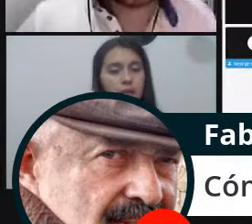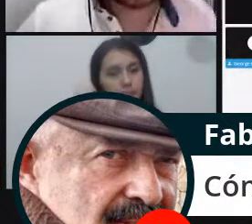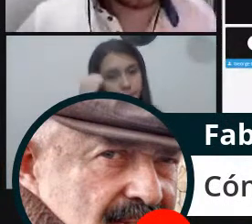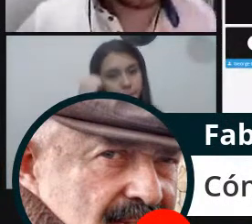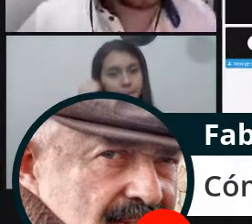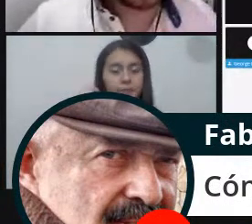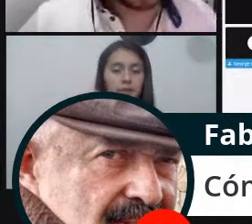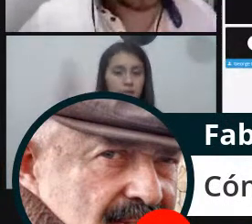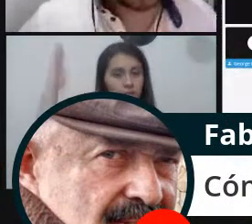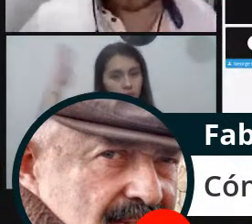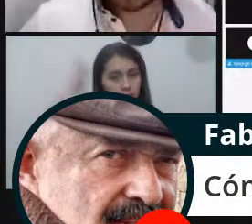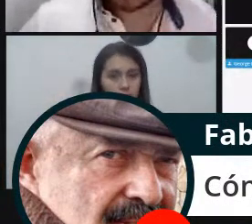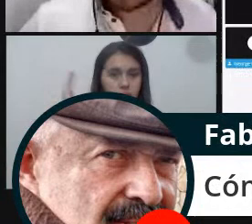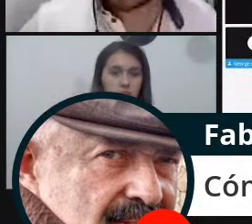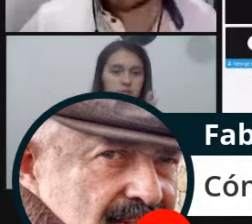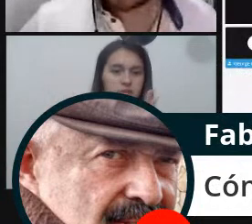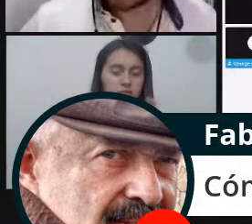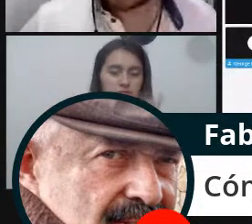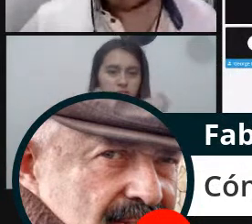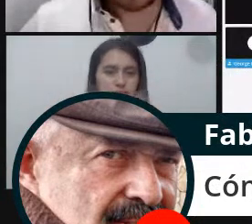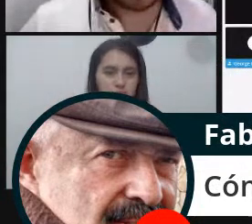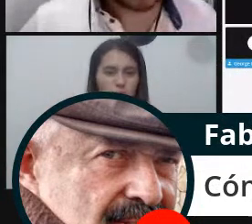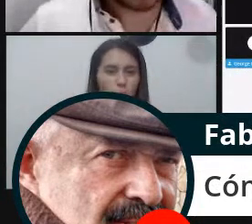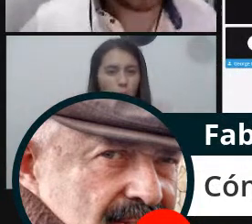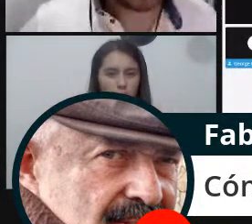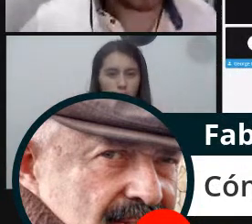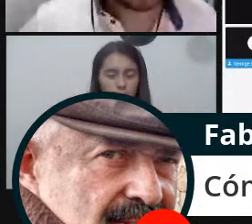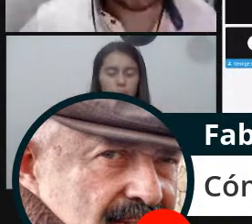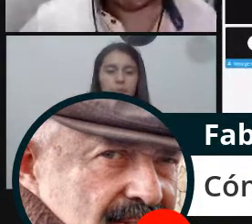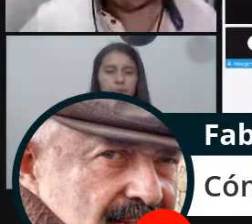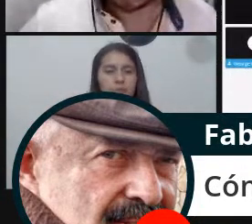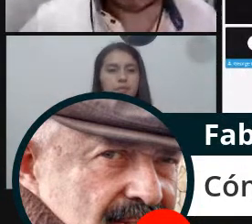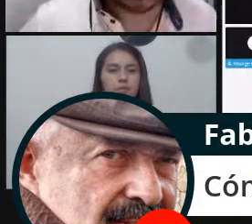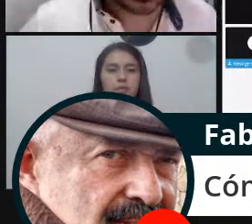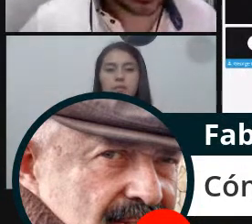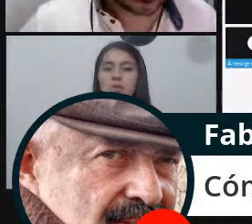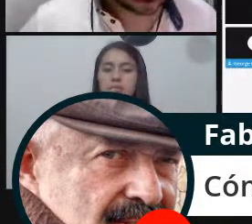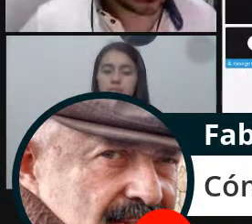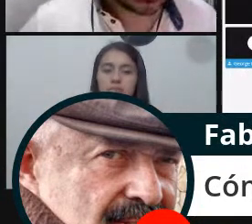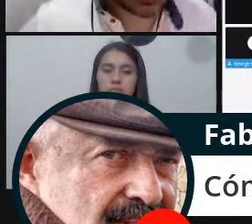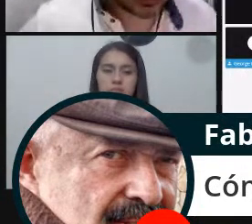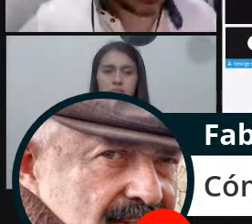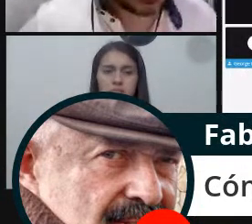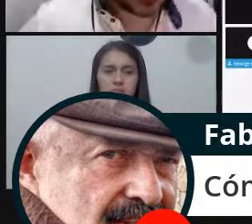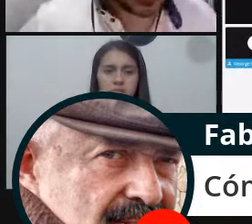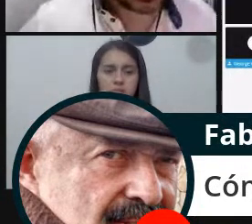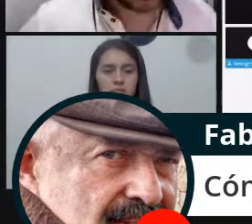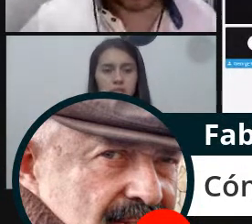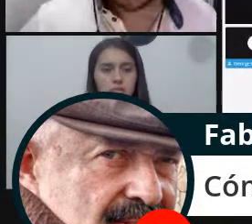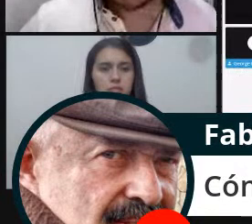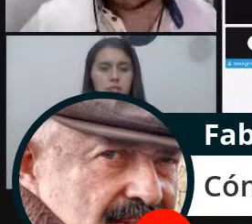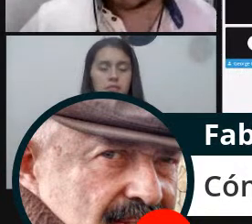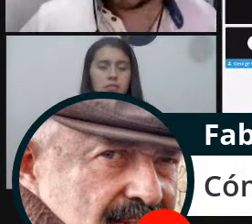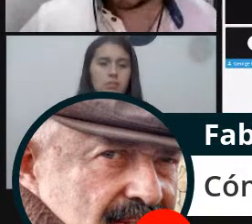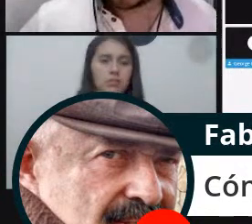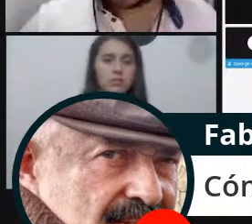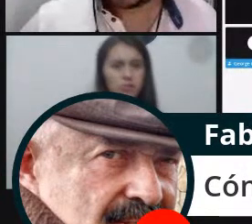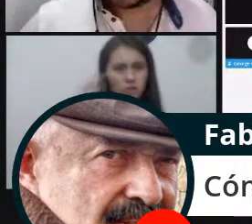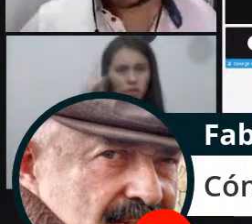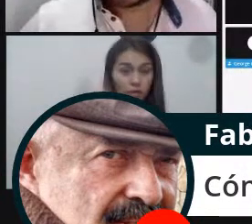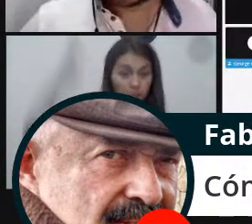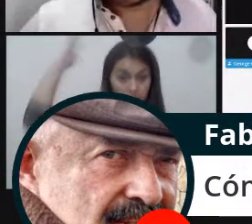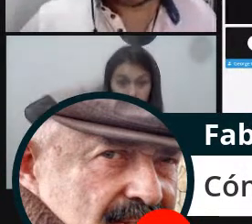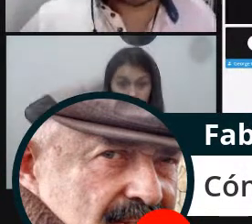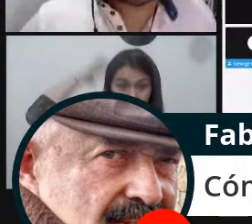Ernesto Martínez Navas, dice cómo se cambia el fondo de pantalla. No sé si se refiere al fondo que tenemos atrás en la